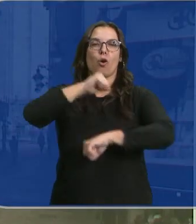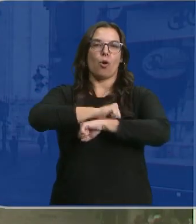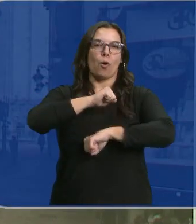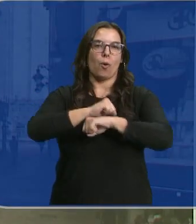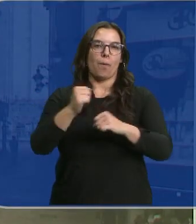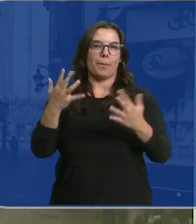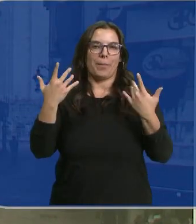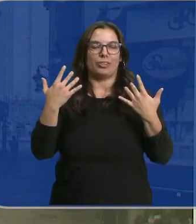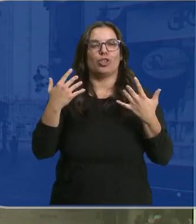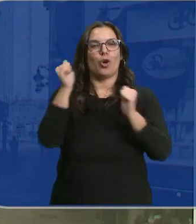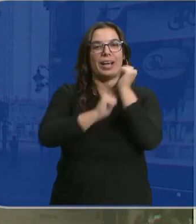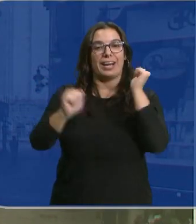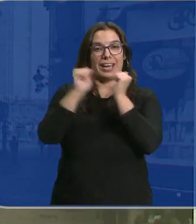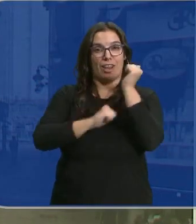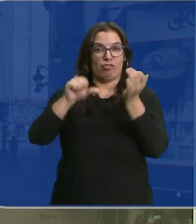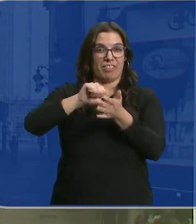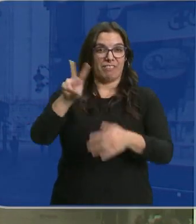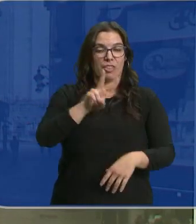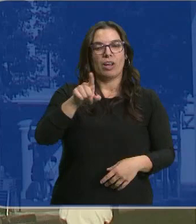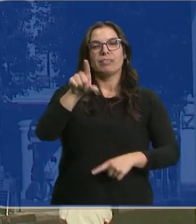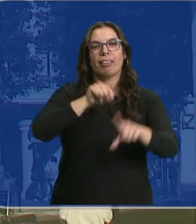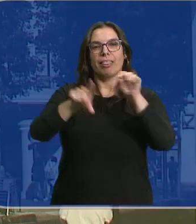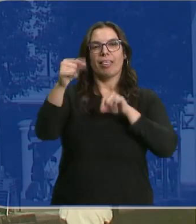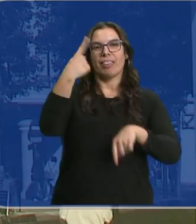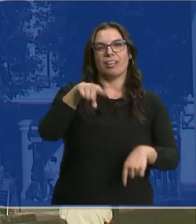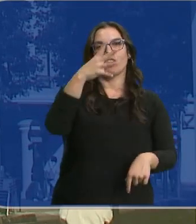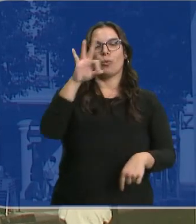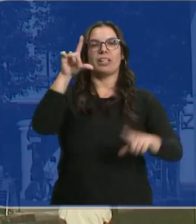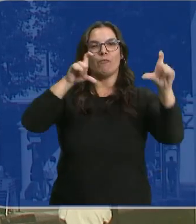capital vallesoletana, han elegido 150 fotografías